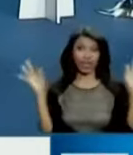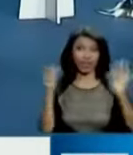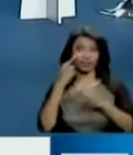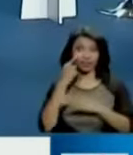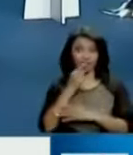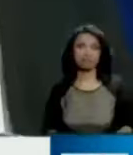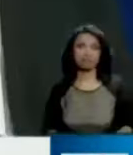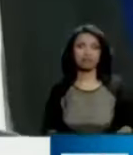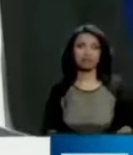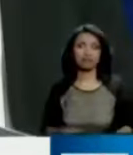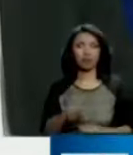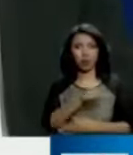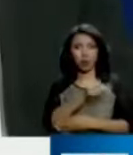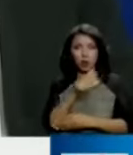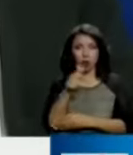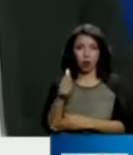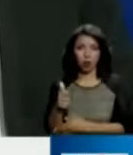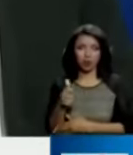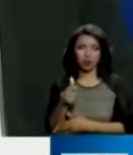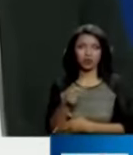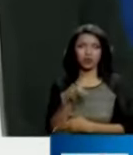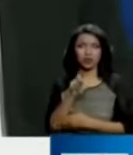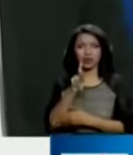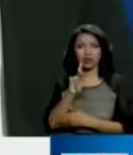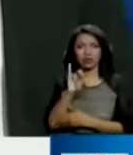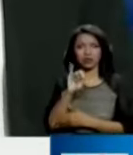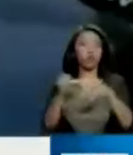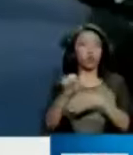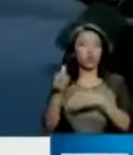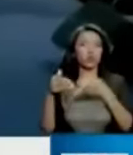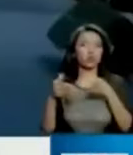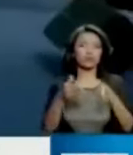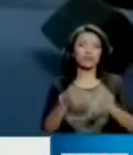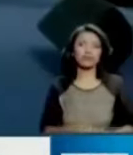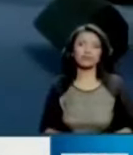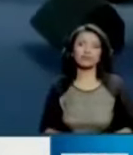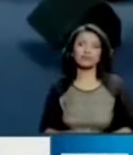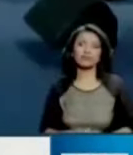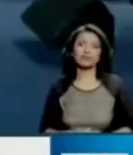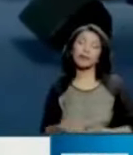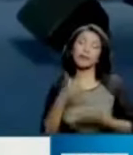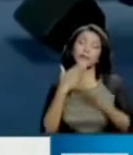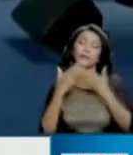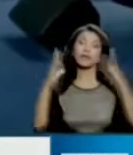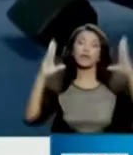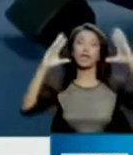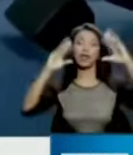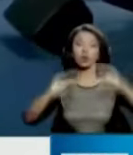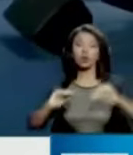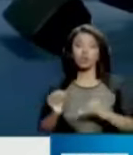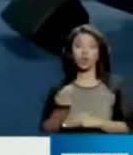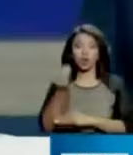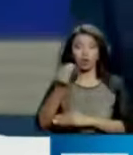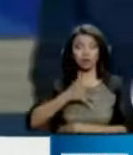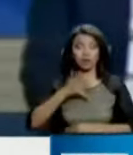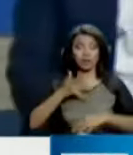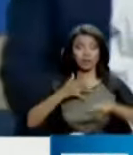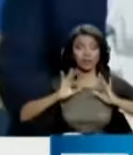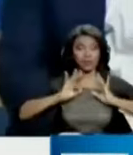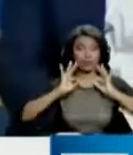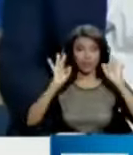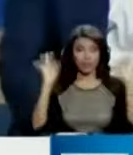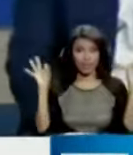designa, prácticamente el Tribunal Electoral designó a Mulino como el candidato del partido RM y